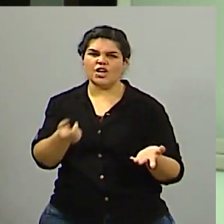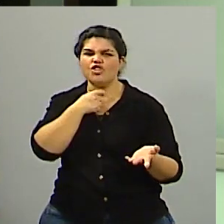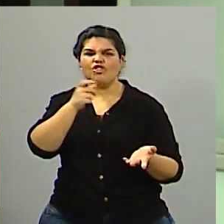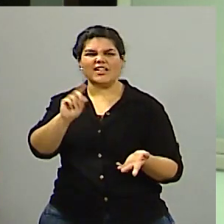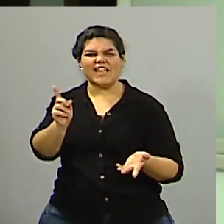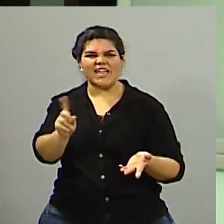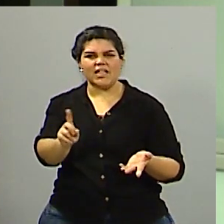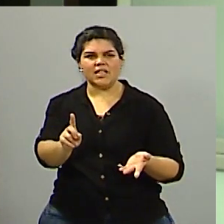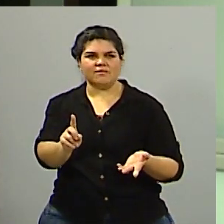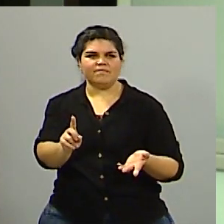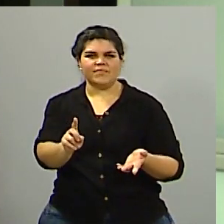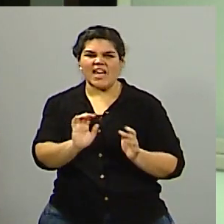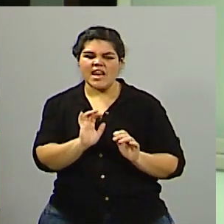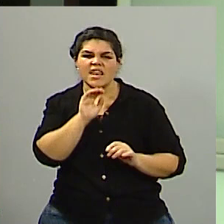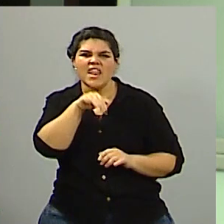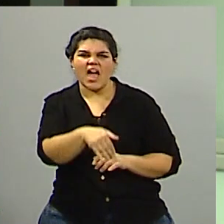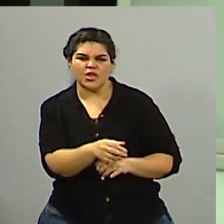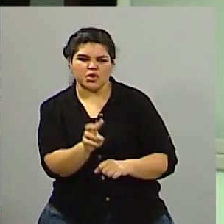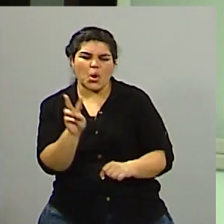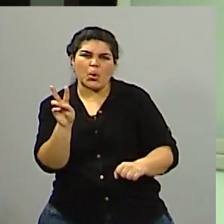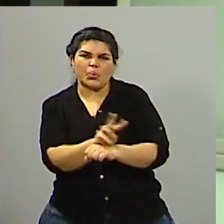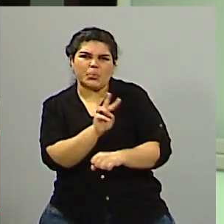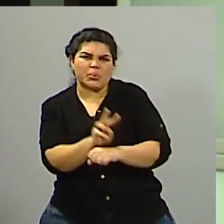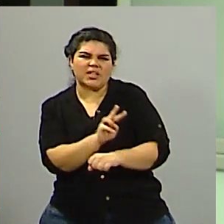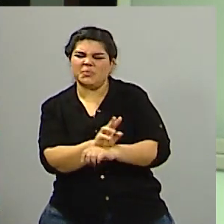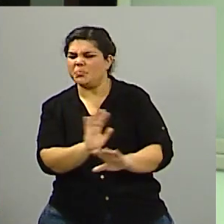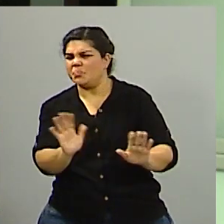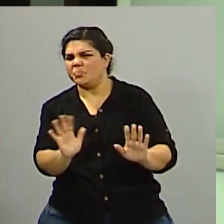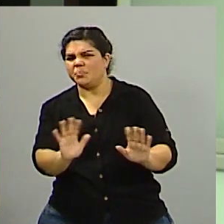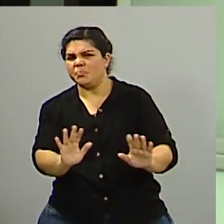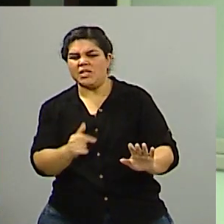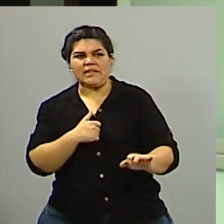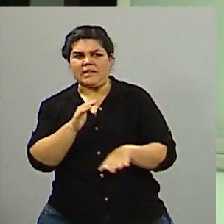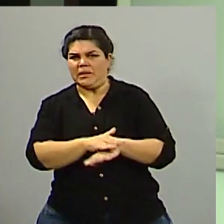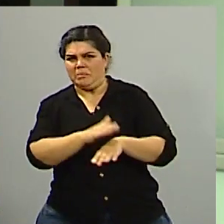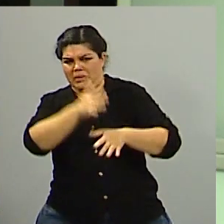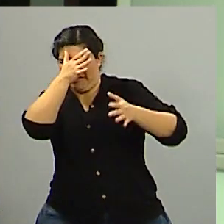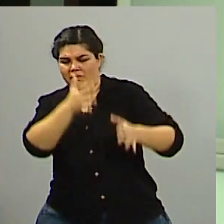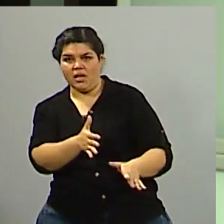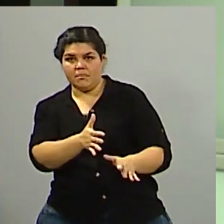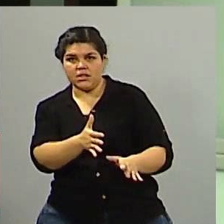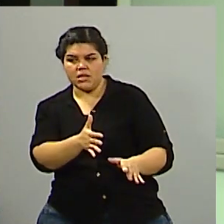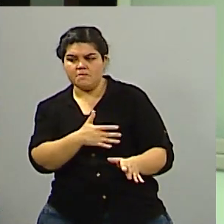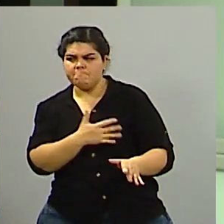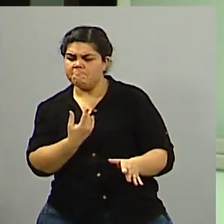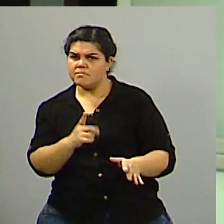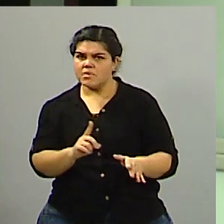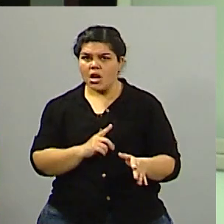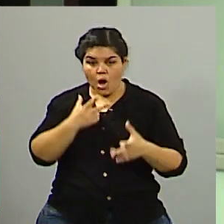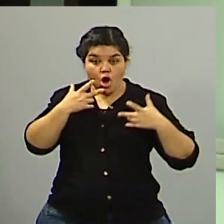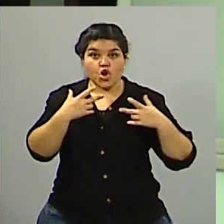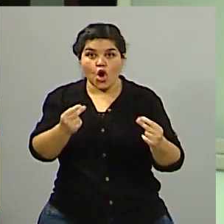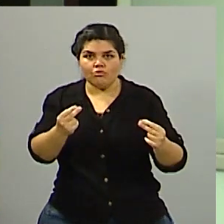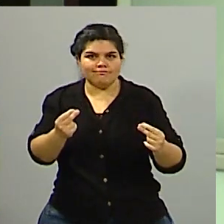porque no sienten que es mucha responsabilidad, pero no se atreven a decir no. Y me parece que es ahí un camino que